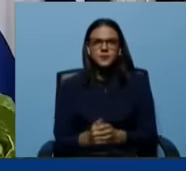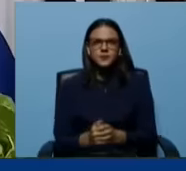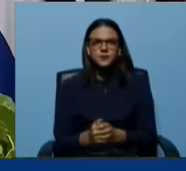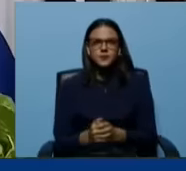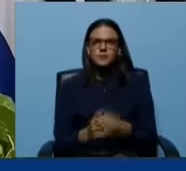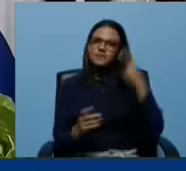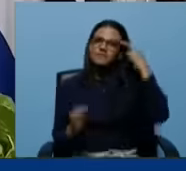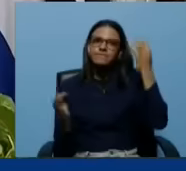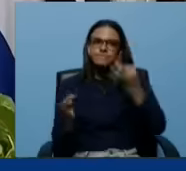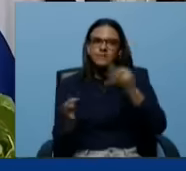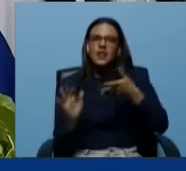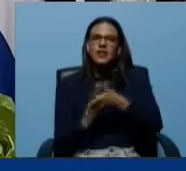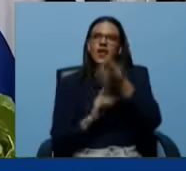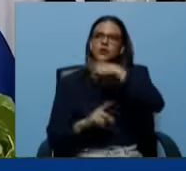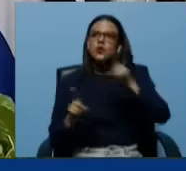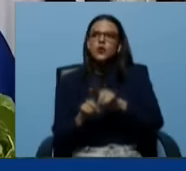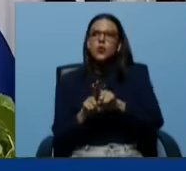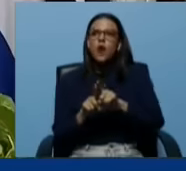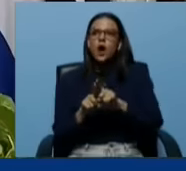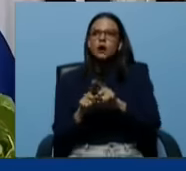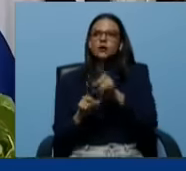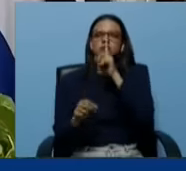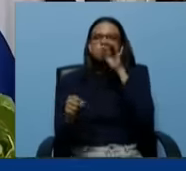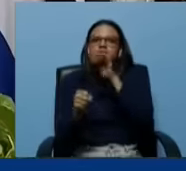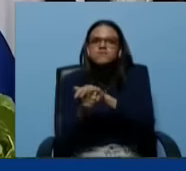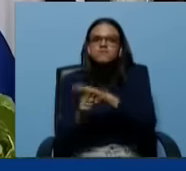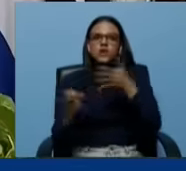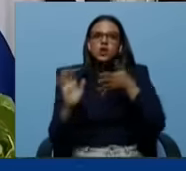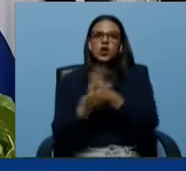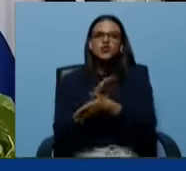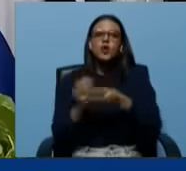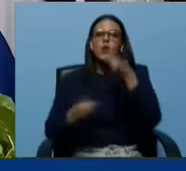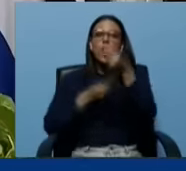como para que se acatara lo que él estaba haciendo.